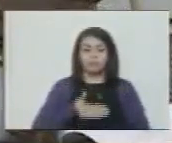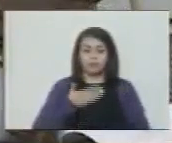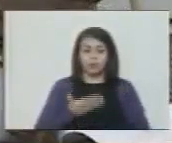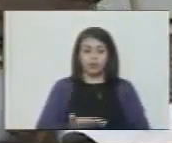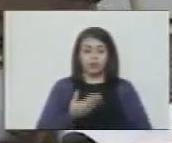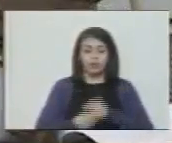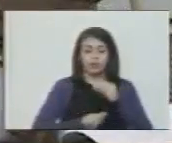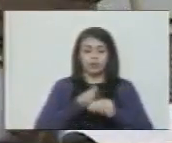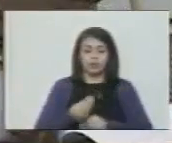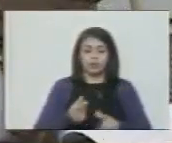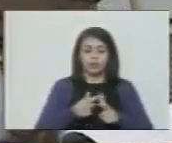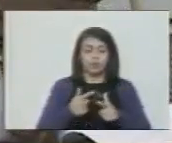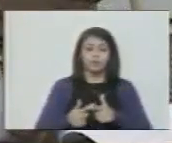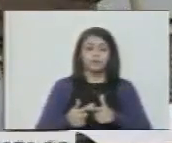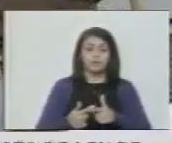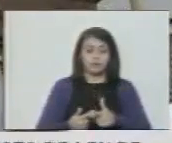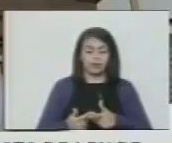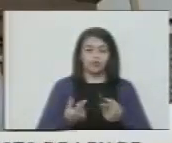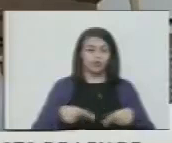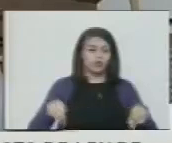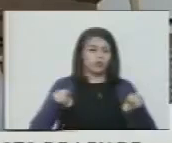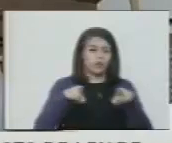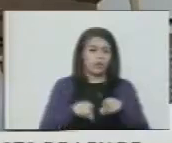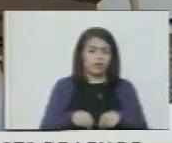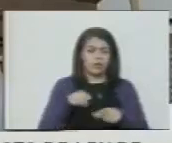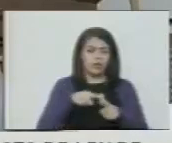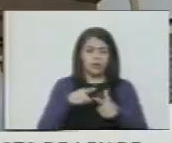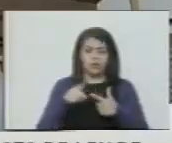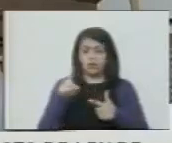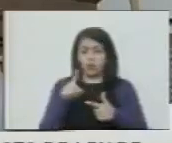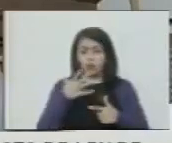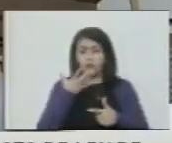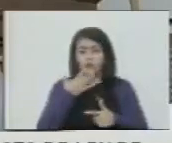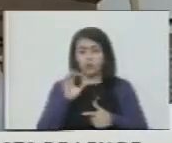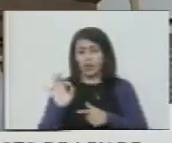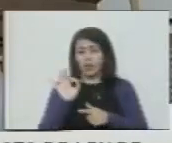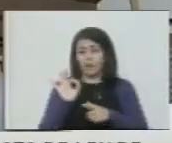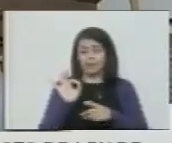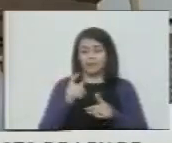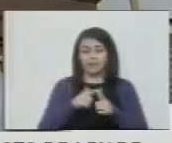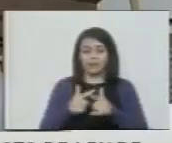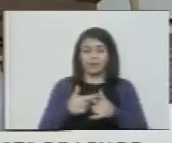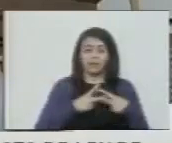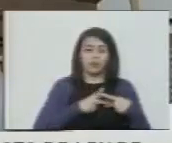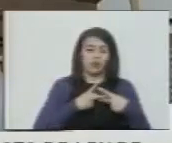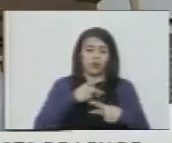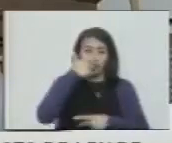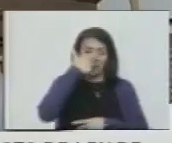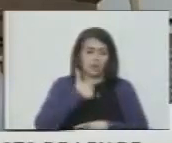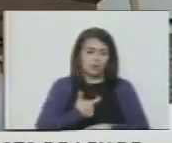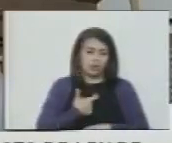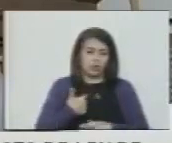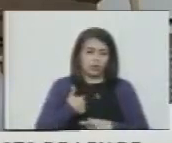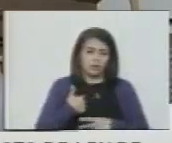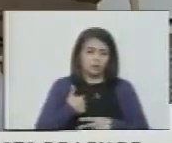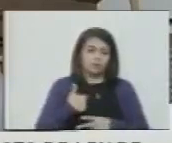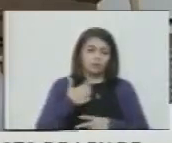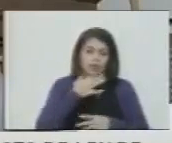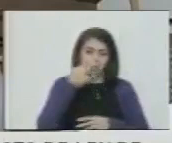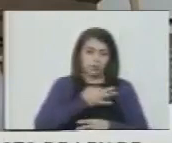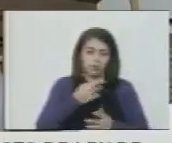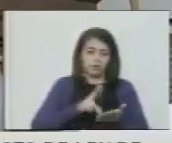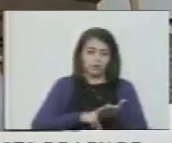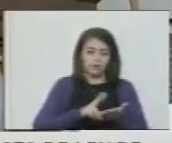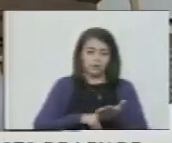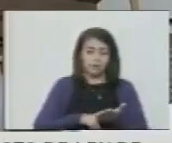Posible ocurrencia por azar de un acontecimiento que no dependa exclusivamente de la voluntad del tomador. asegurado,